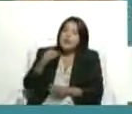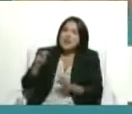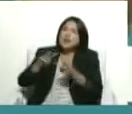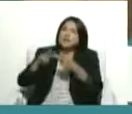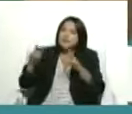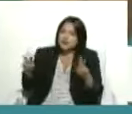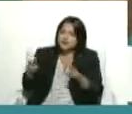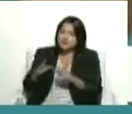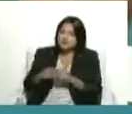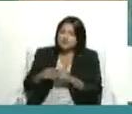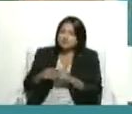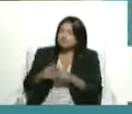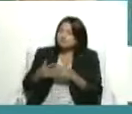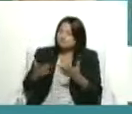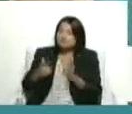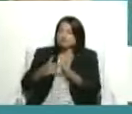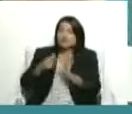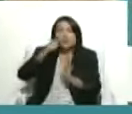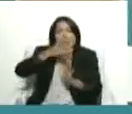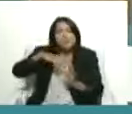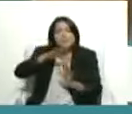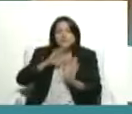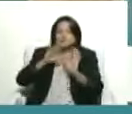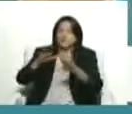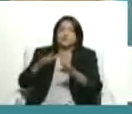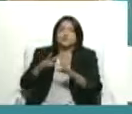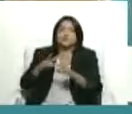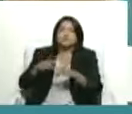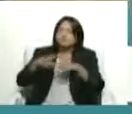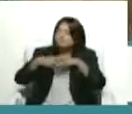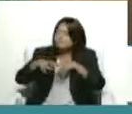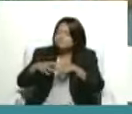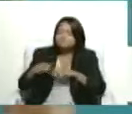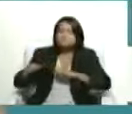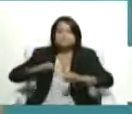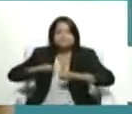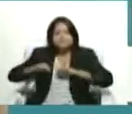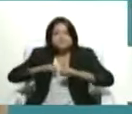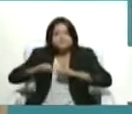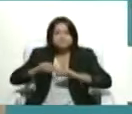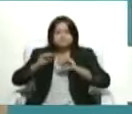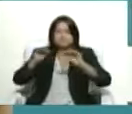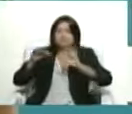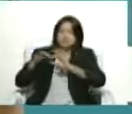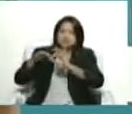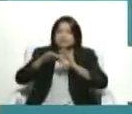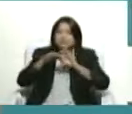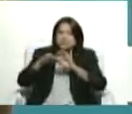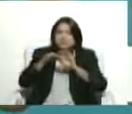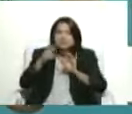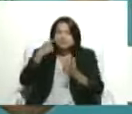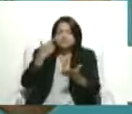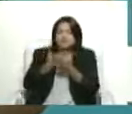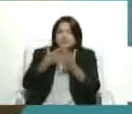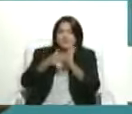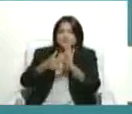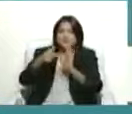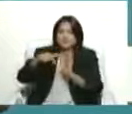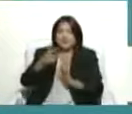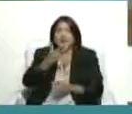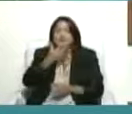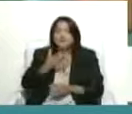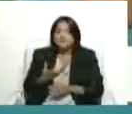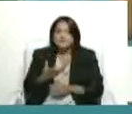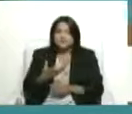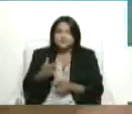vamos a garantizar con la fuerza del pueblo, con la gran movilización, el gran mensaje de unidad que vamos a mostrar, no solamente el 3 de diciembre,